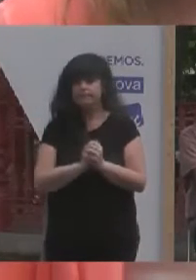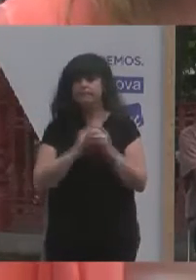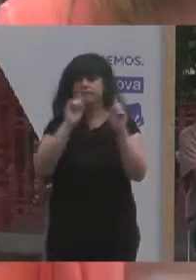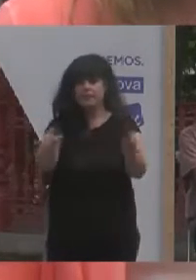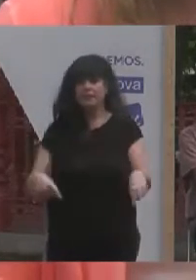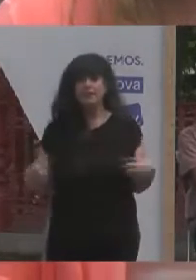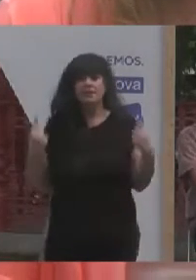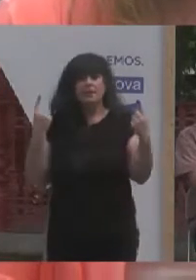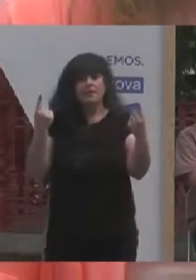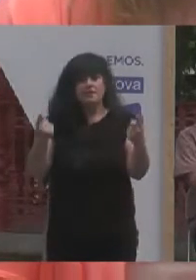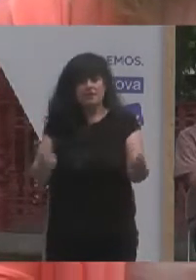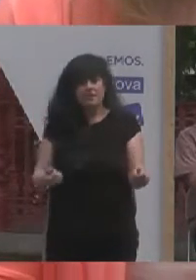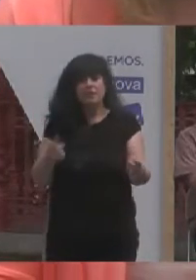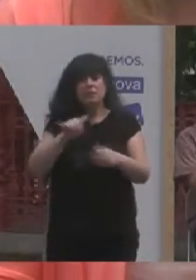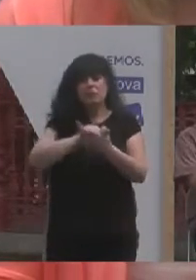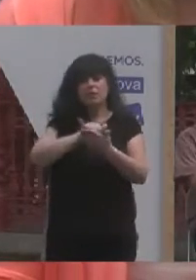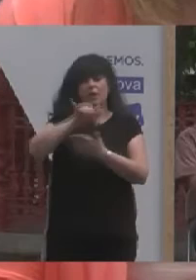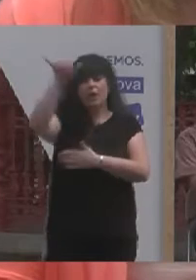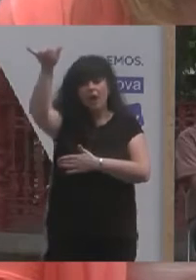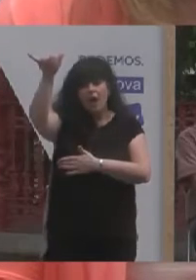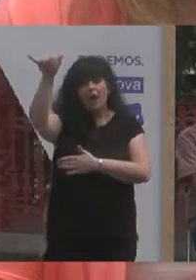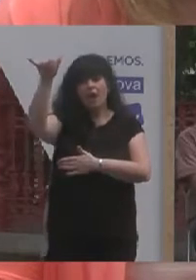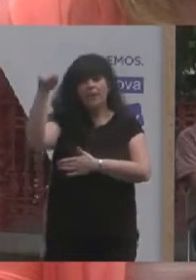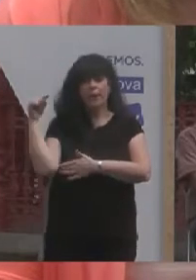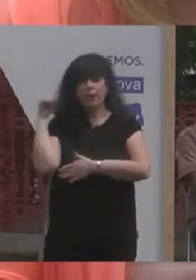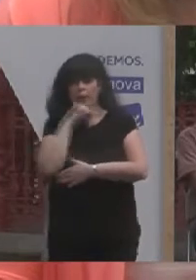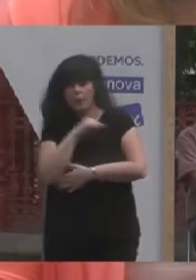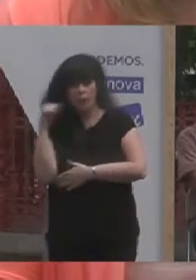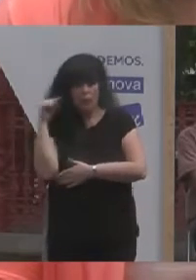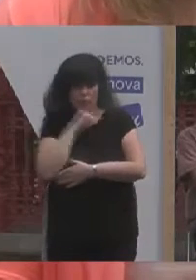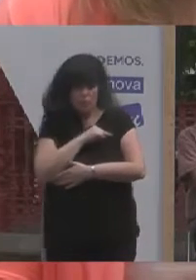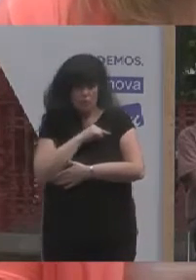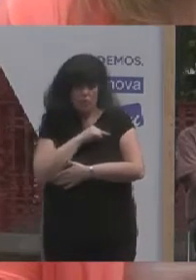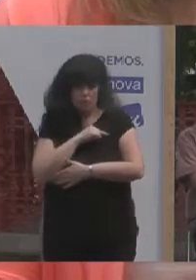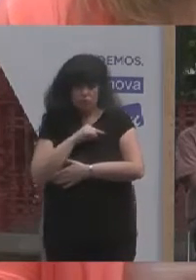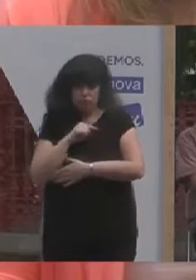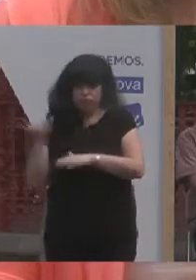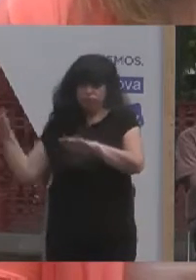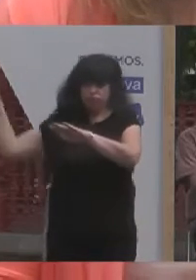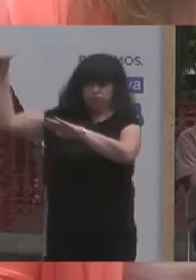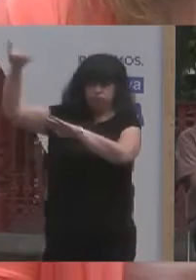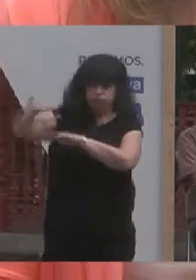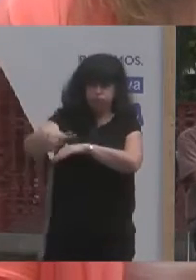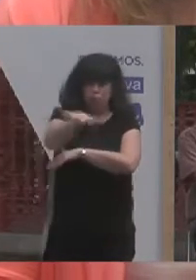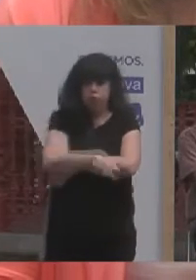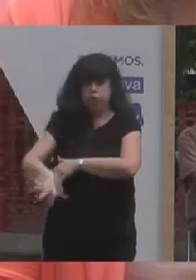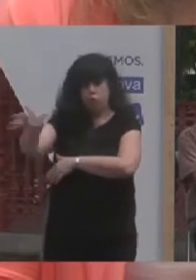o abatimiento do avión ruso, por Turquía.